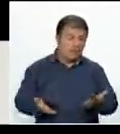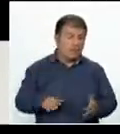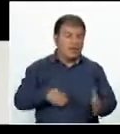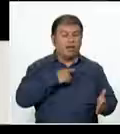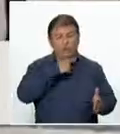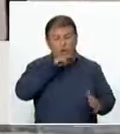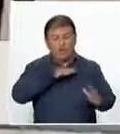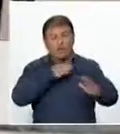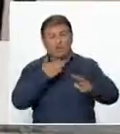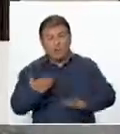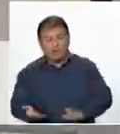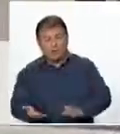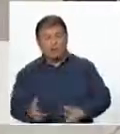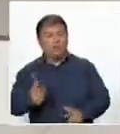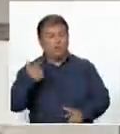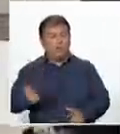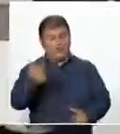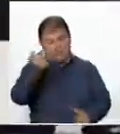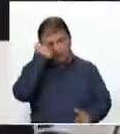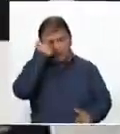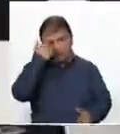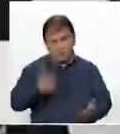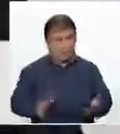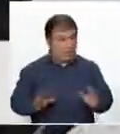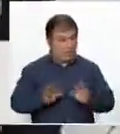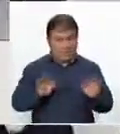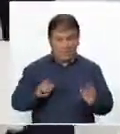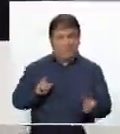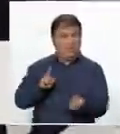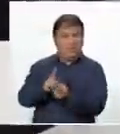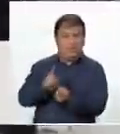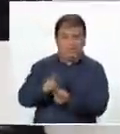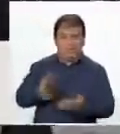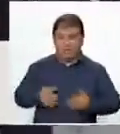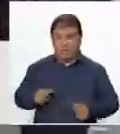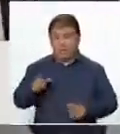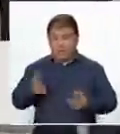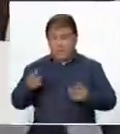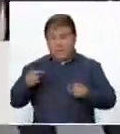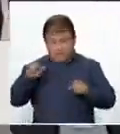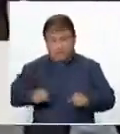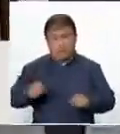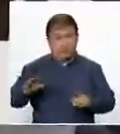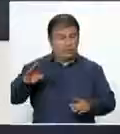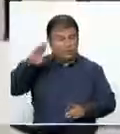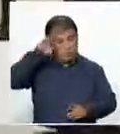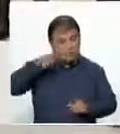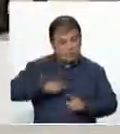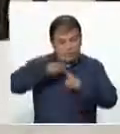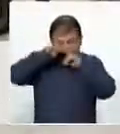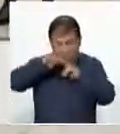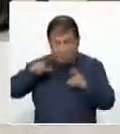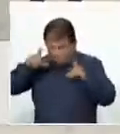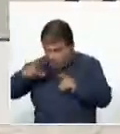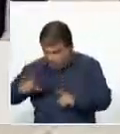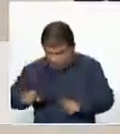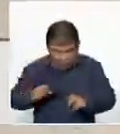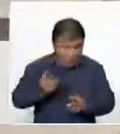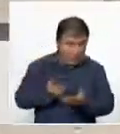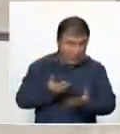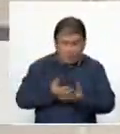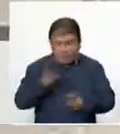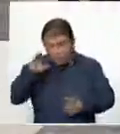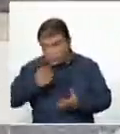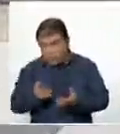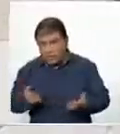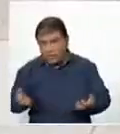caído abatida por un balazo en la cabeza. No se ha acercado nadie más que los peritos que siguen haciendo su trabajo, tomando fotografías, viendo algunos